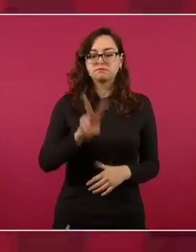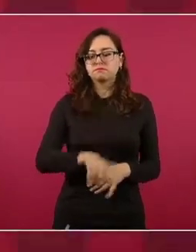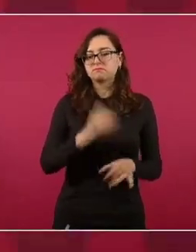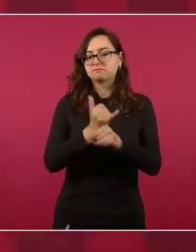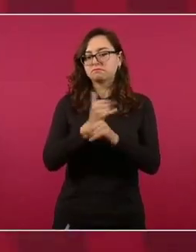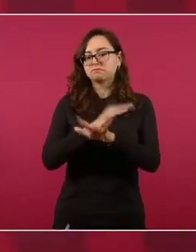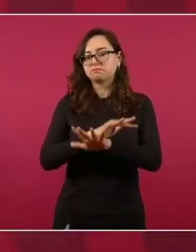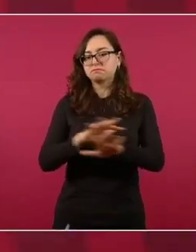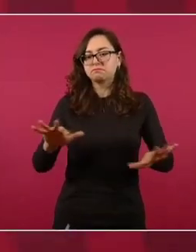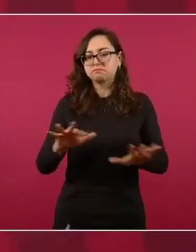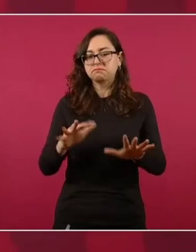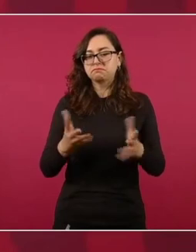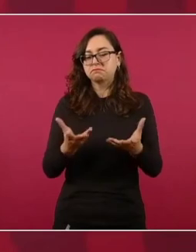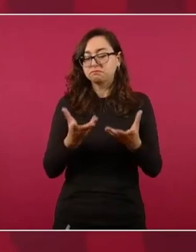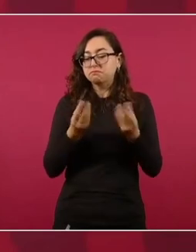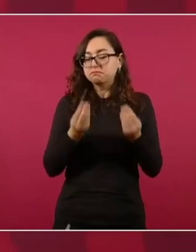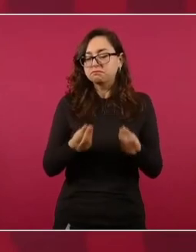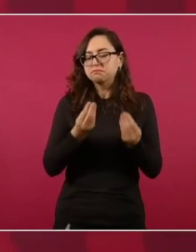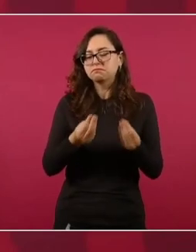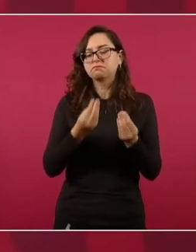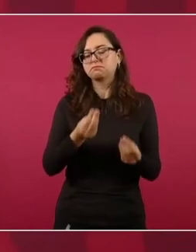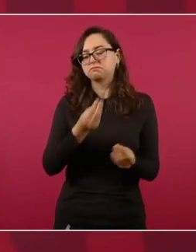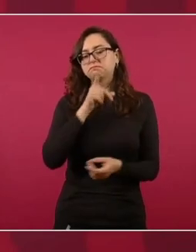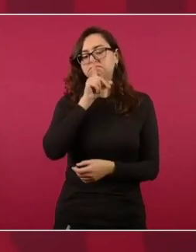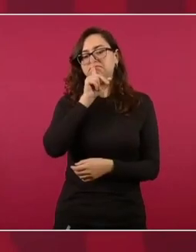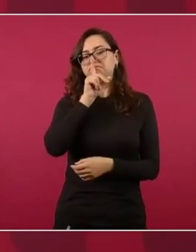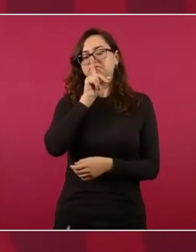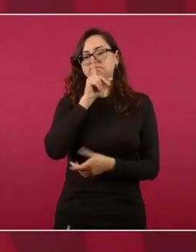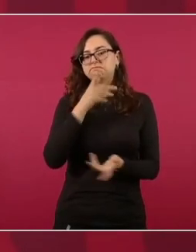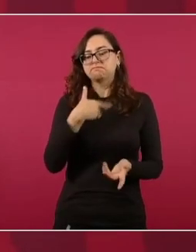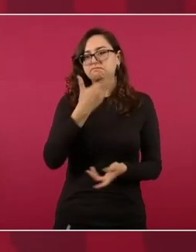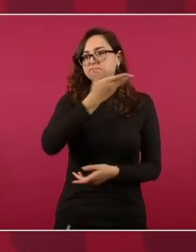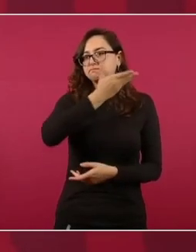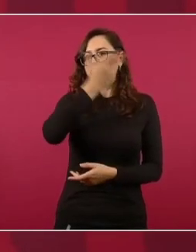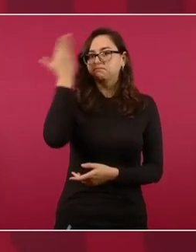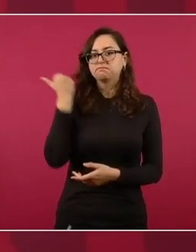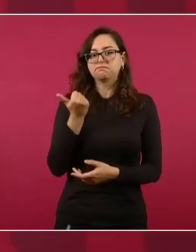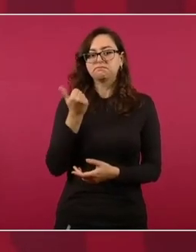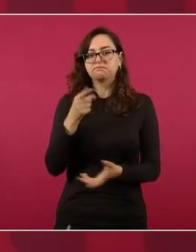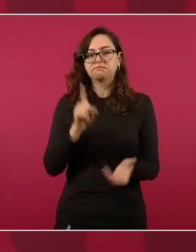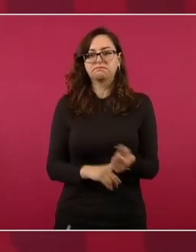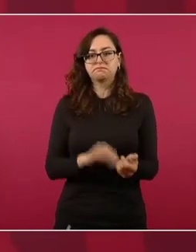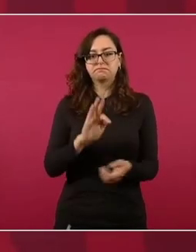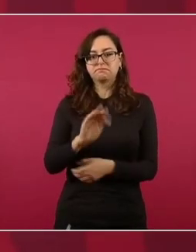solo que existen estas denuncias en la Fiscalía